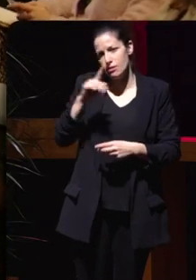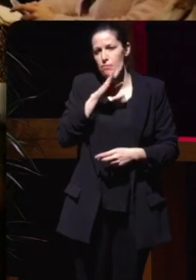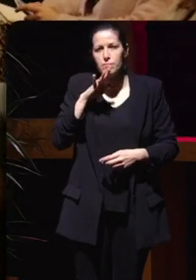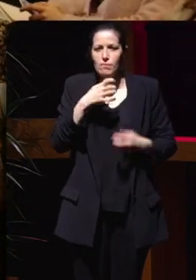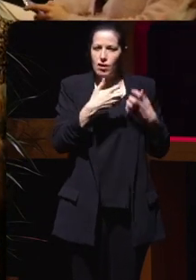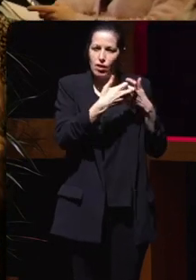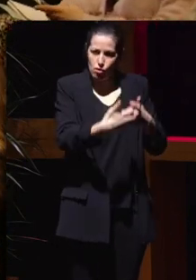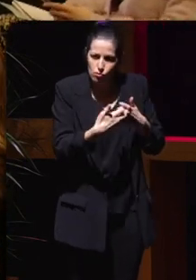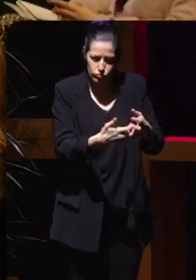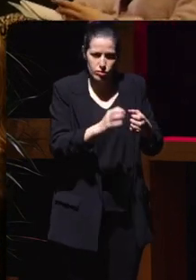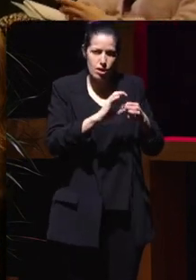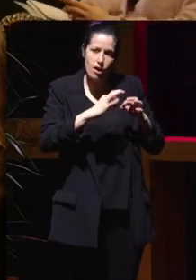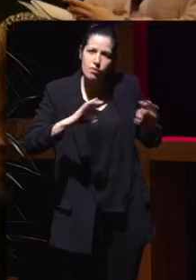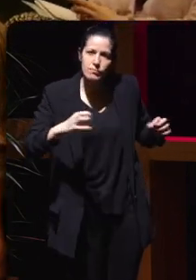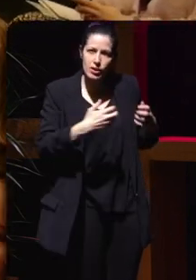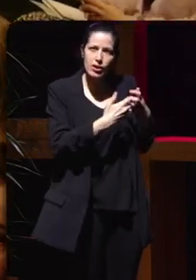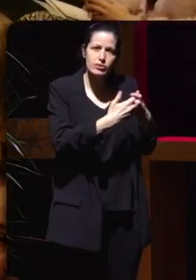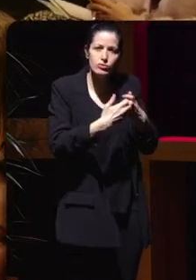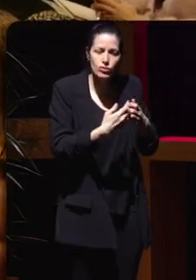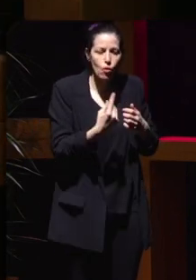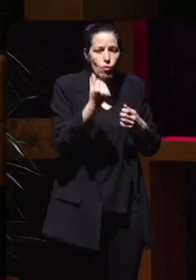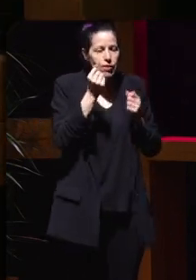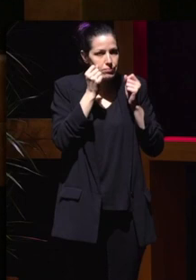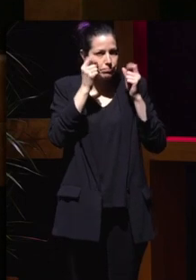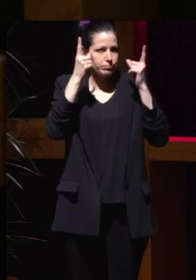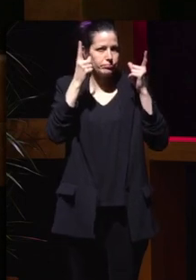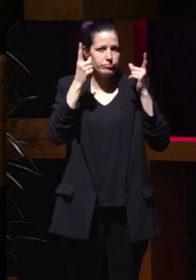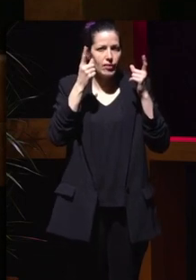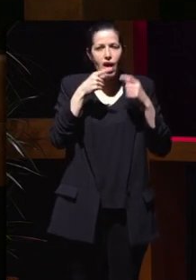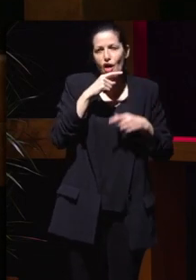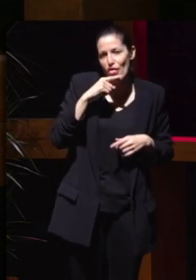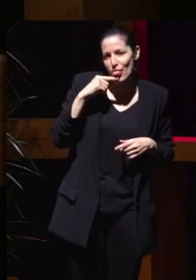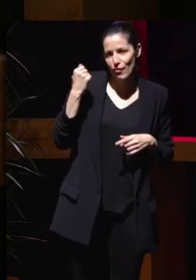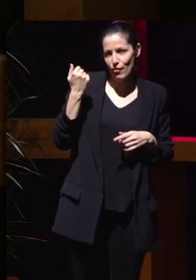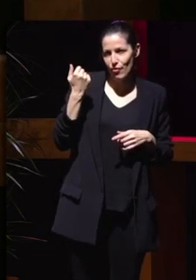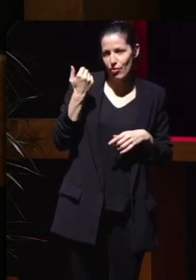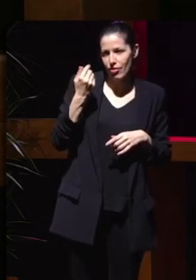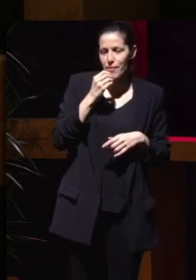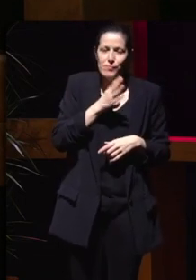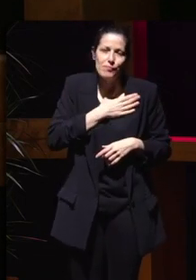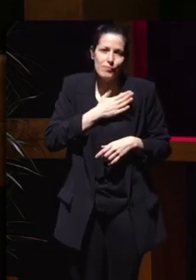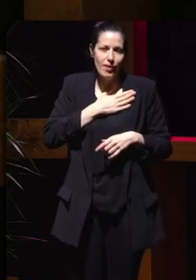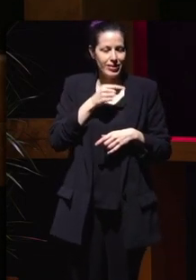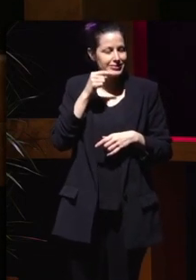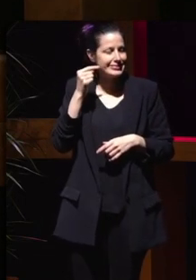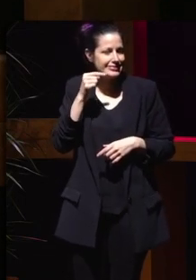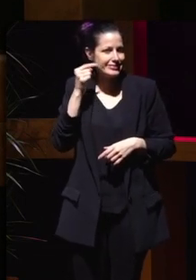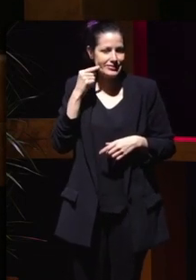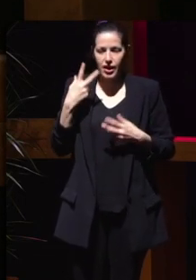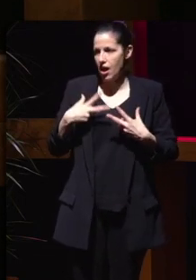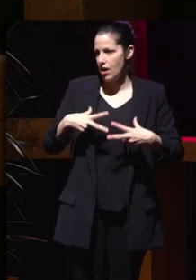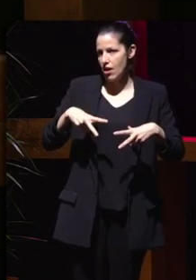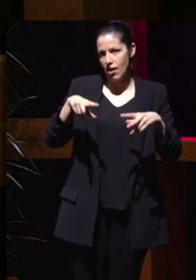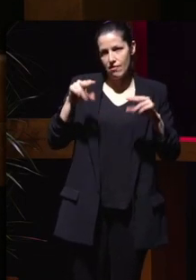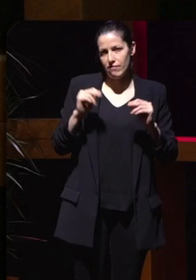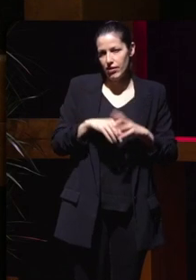pues que algún día decidimos desear de ser dóciles y desearte ser mansas y desear de eso reír cuando venga un